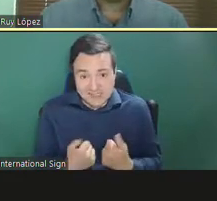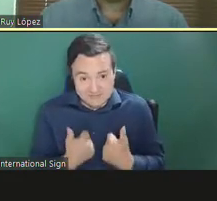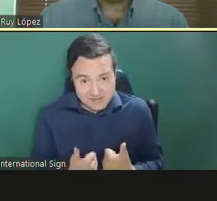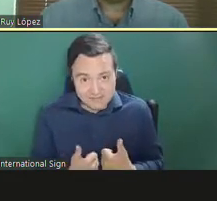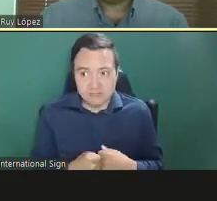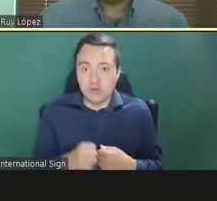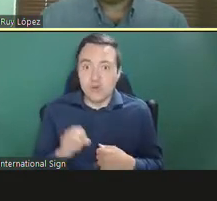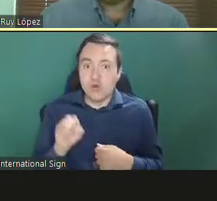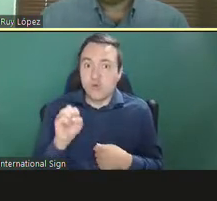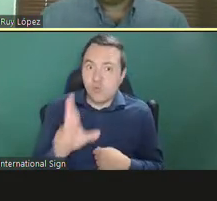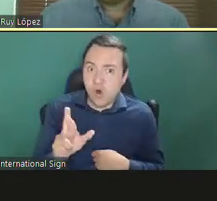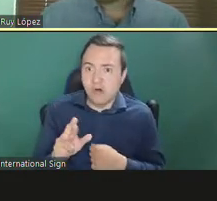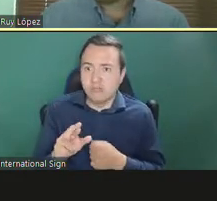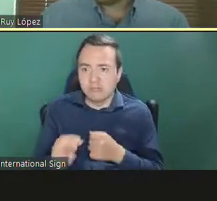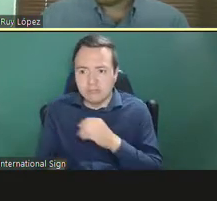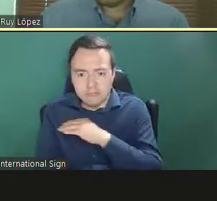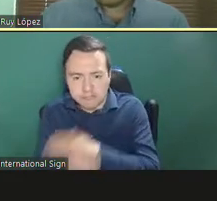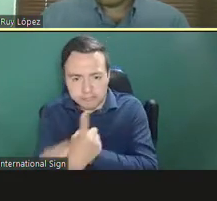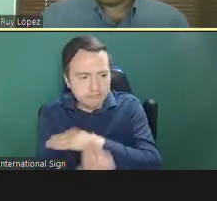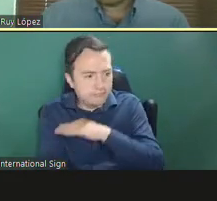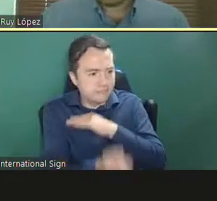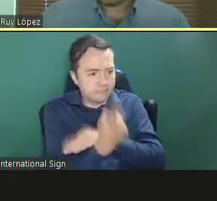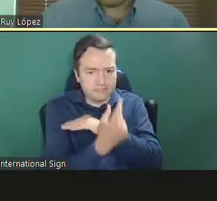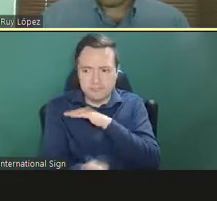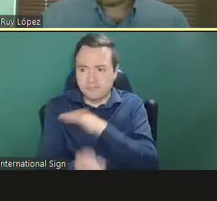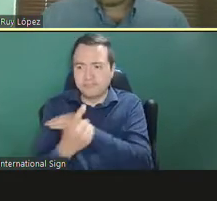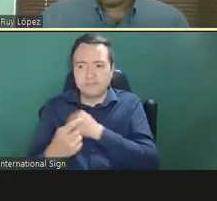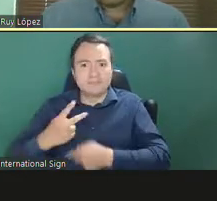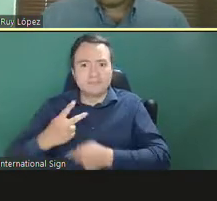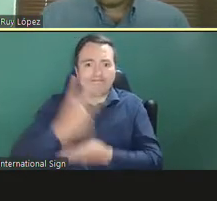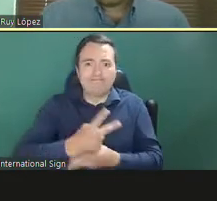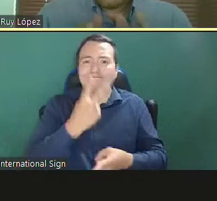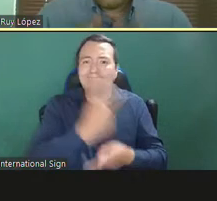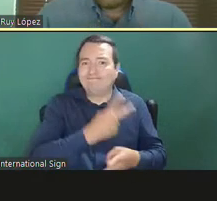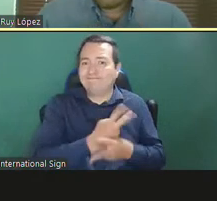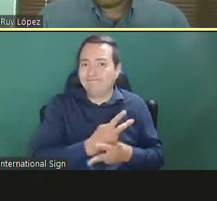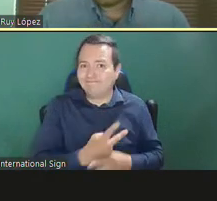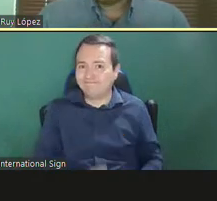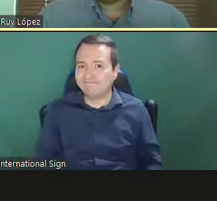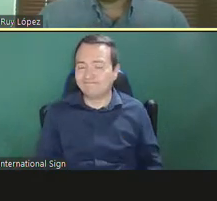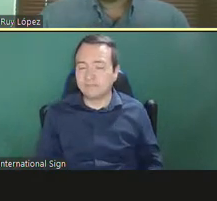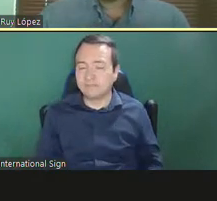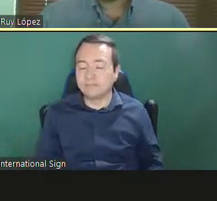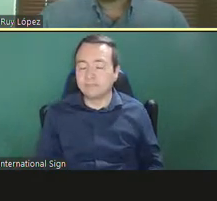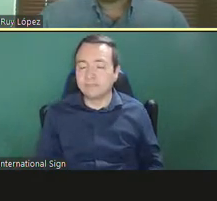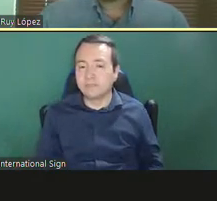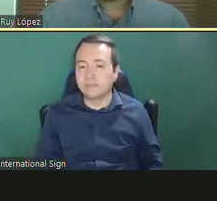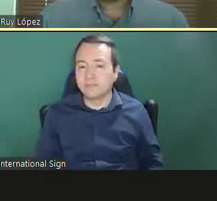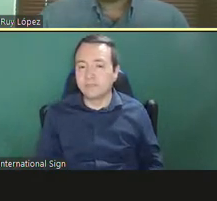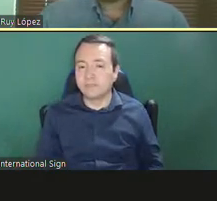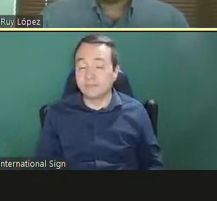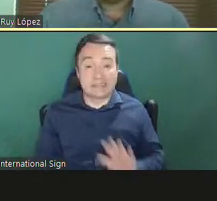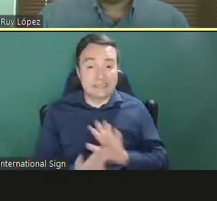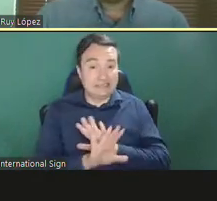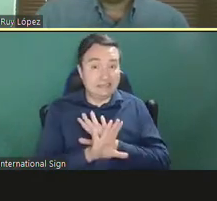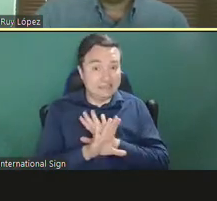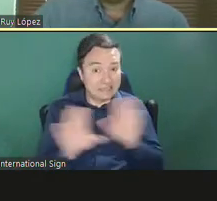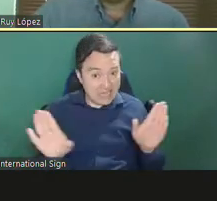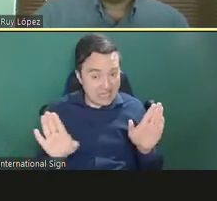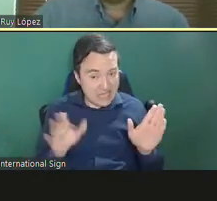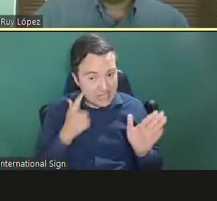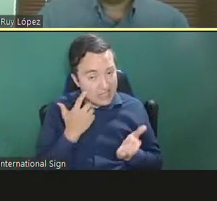están determinando el incremento de estas enfermedades una vez que se identificó esto